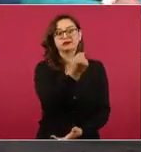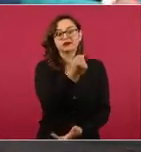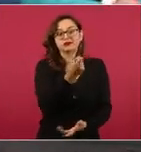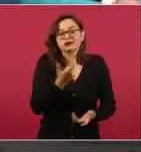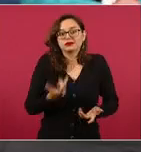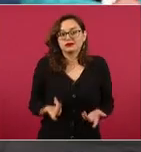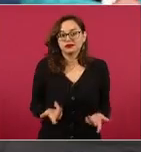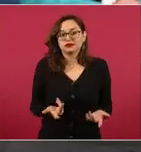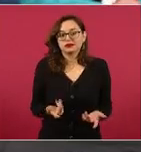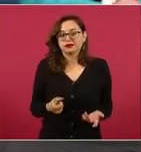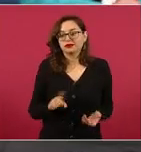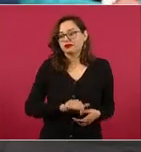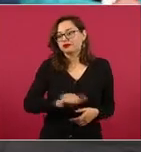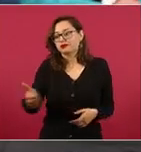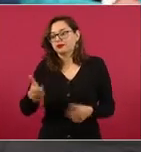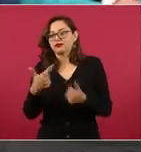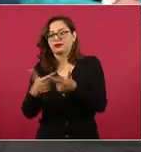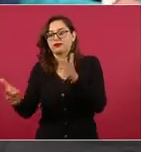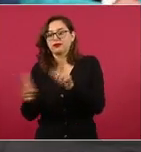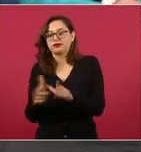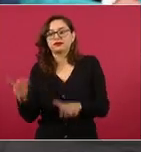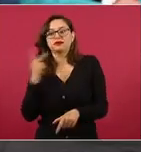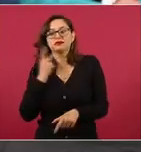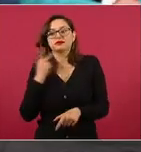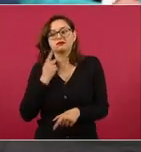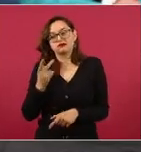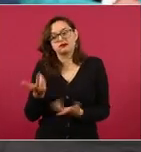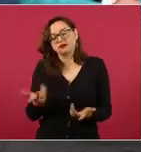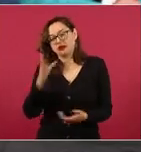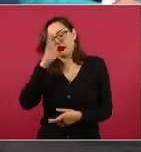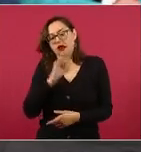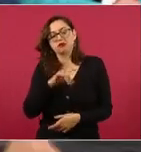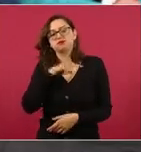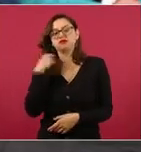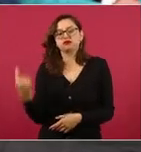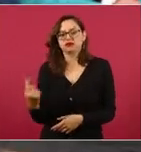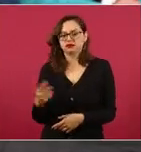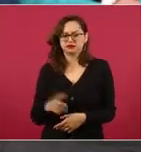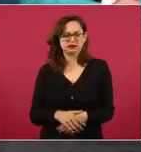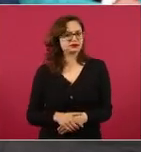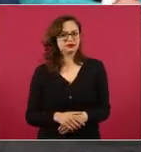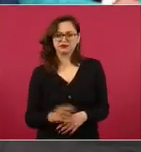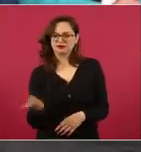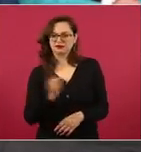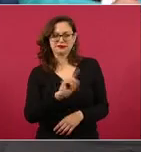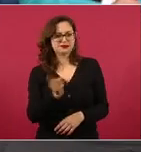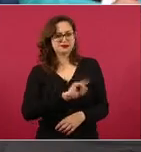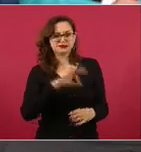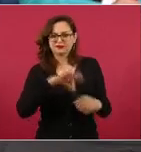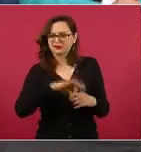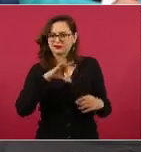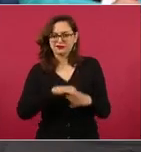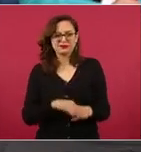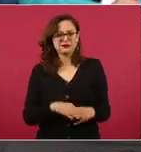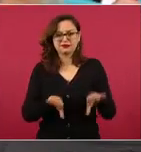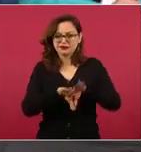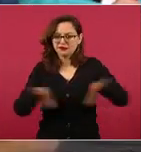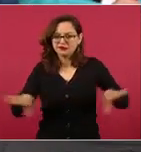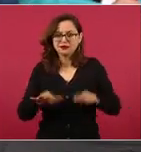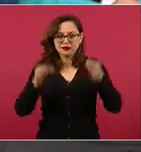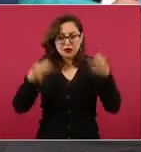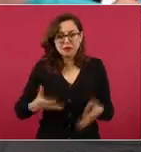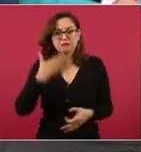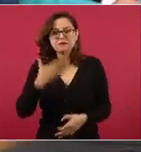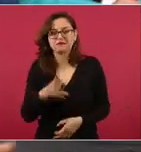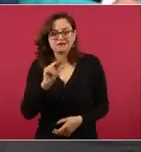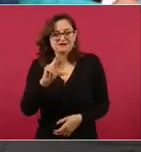La otra parte, perdedora en este caso, impugna la elección por estos temas. Y exentas de lo que